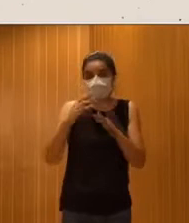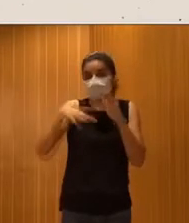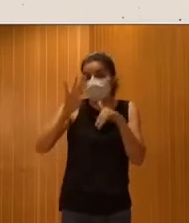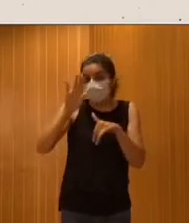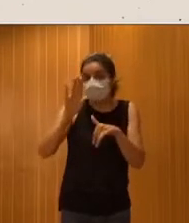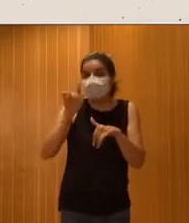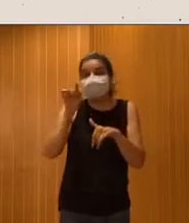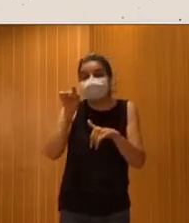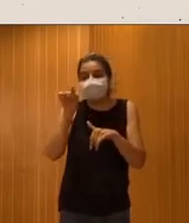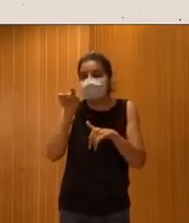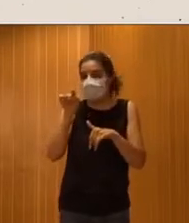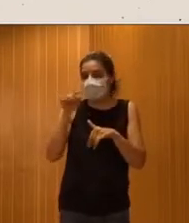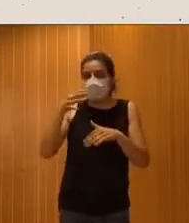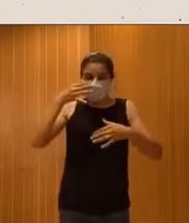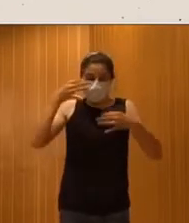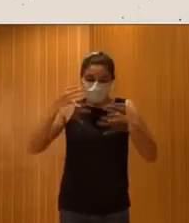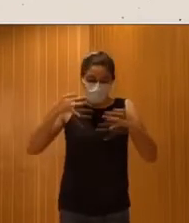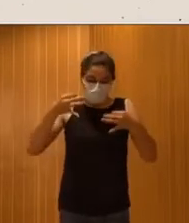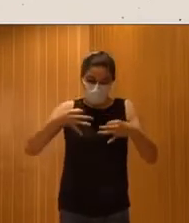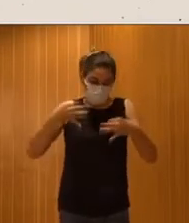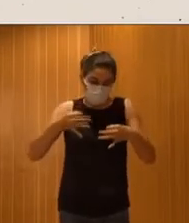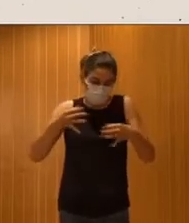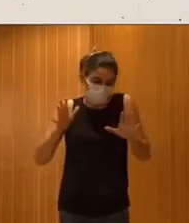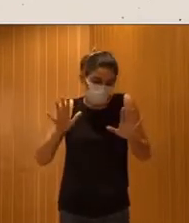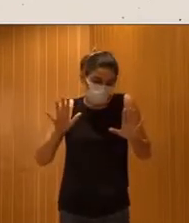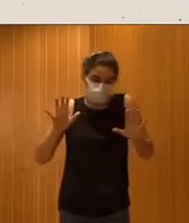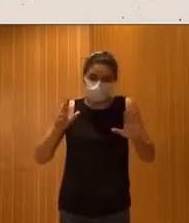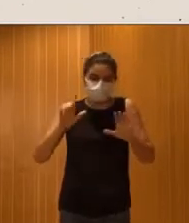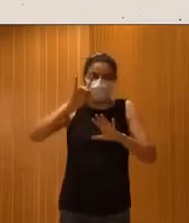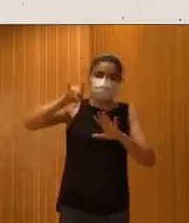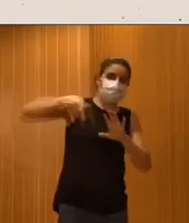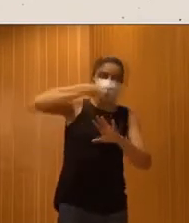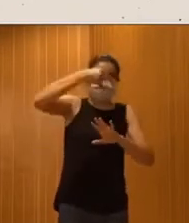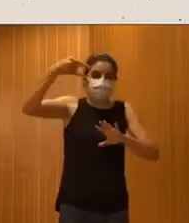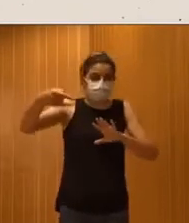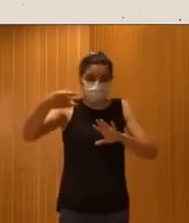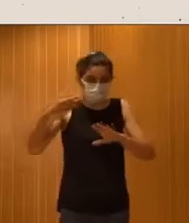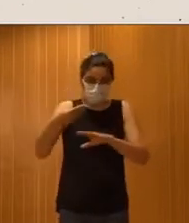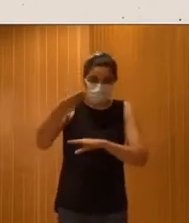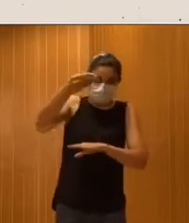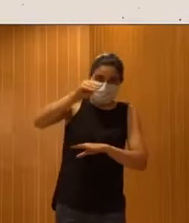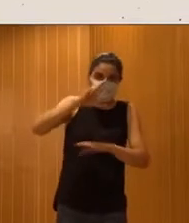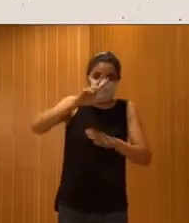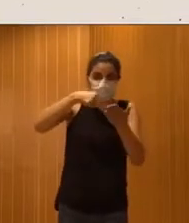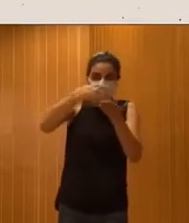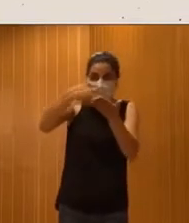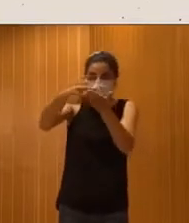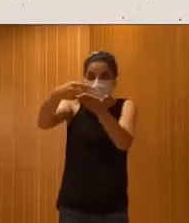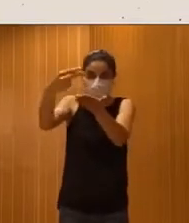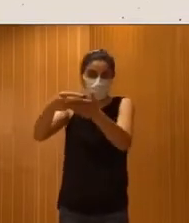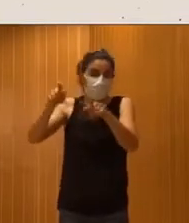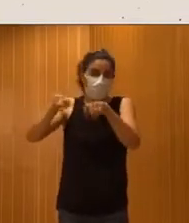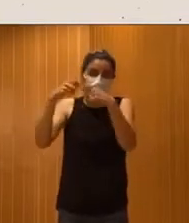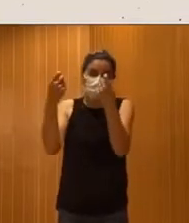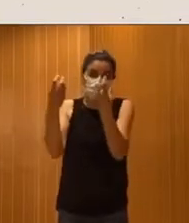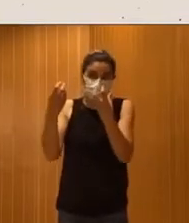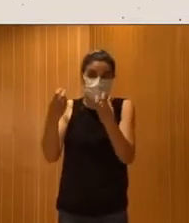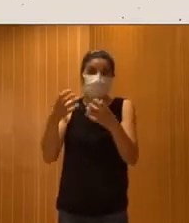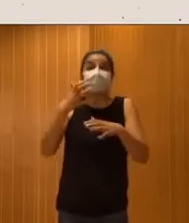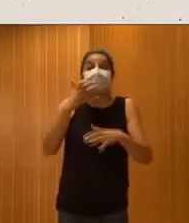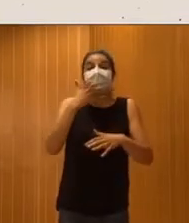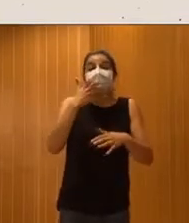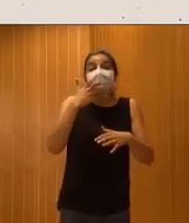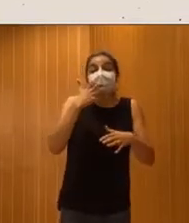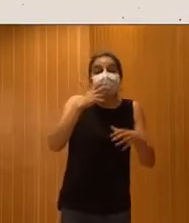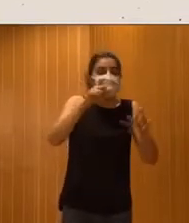psicofármacos, realmente sobre el nivel basal se duplican las caídas brutas, o sea, las